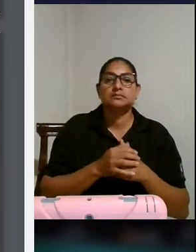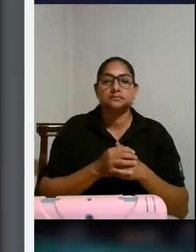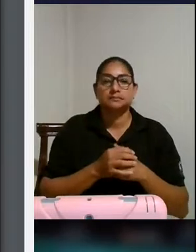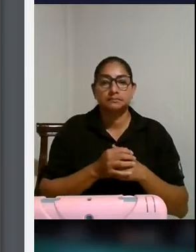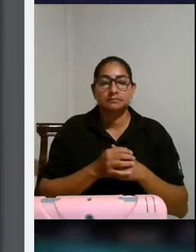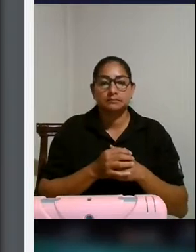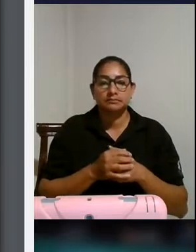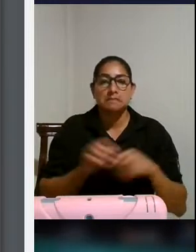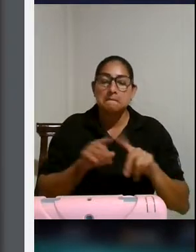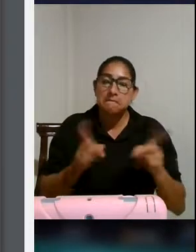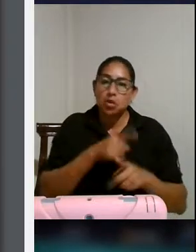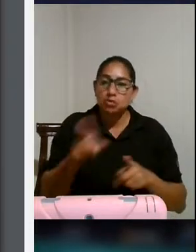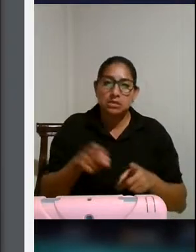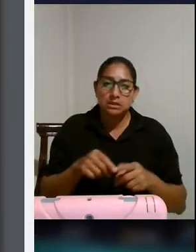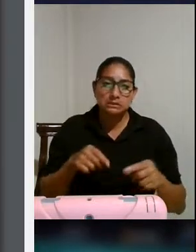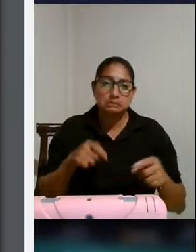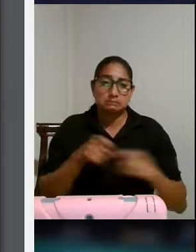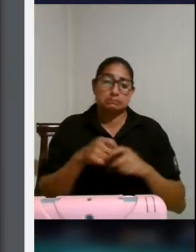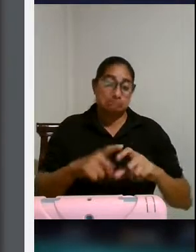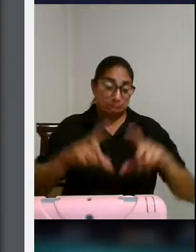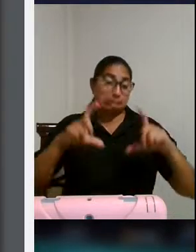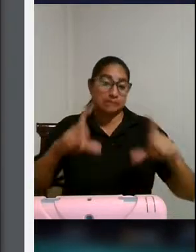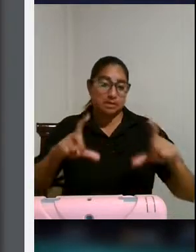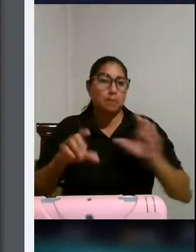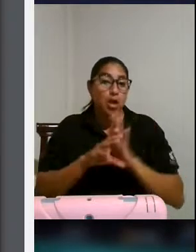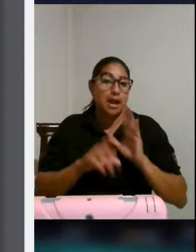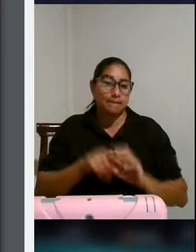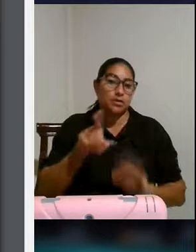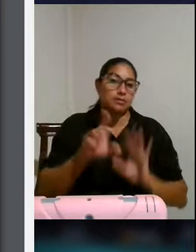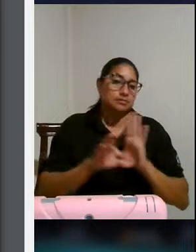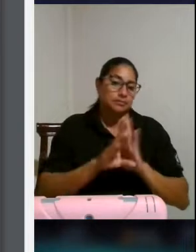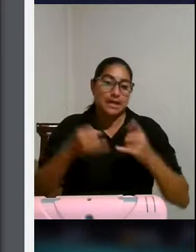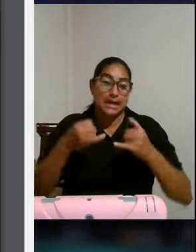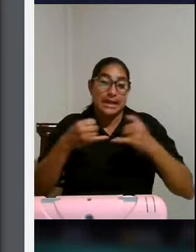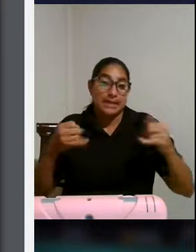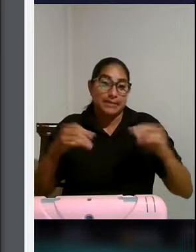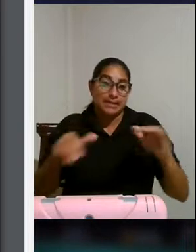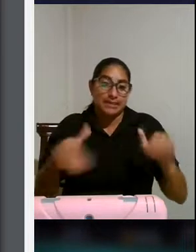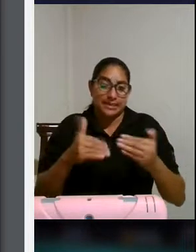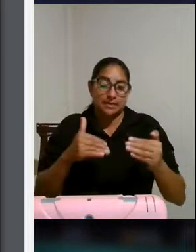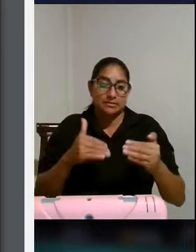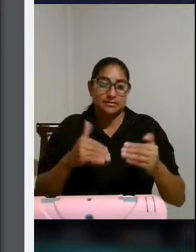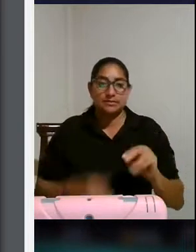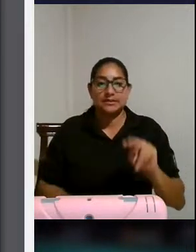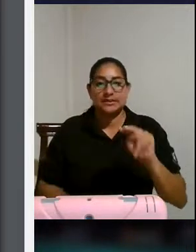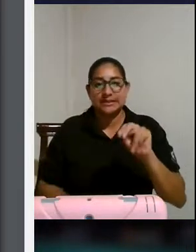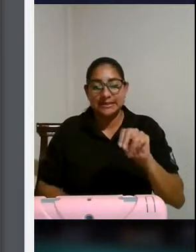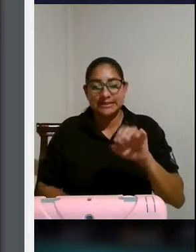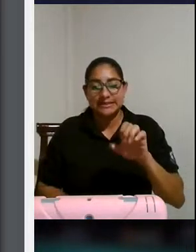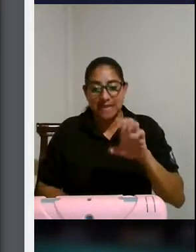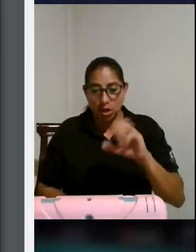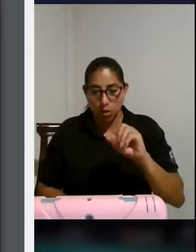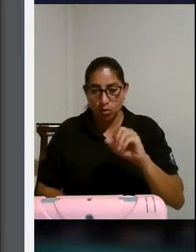Pero usted no se va a encontrar, por ejemplo, en estos casos de límites, ni senos, ni cosenos,